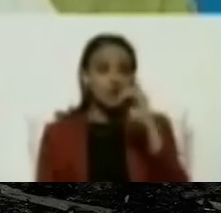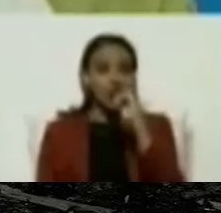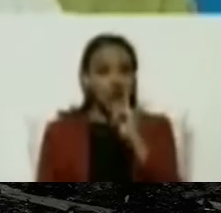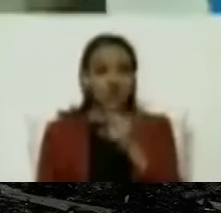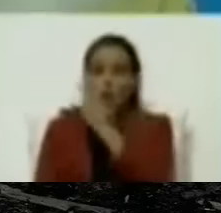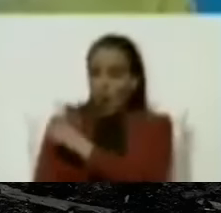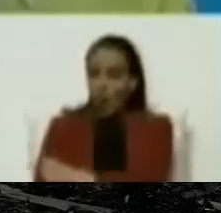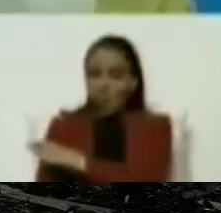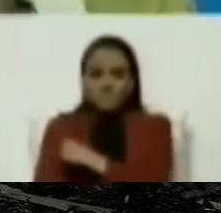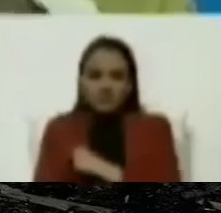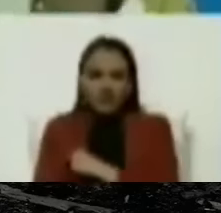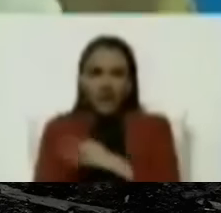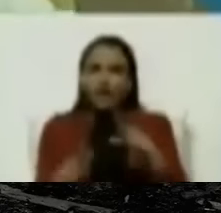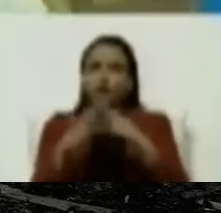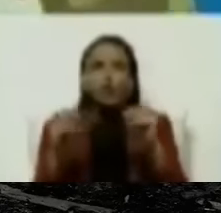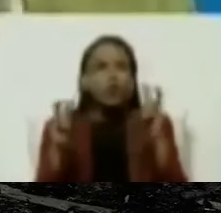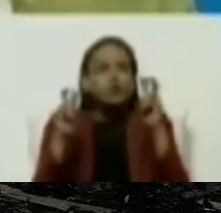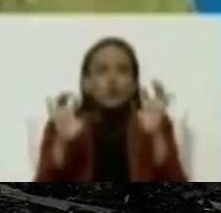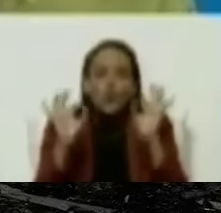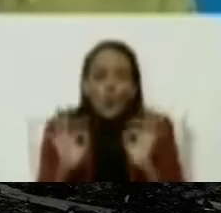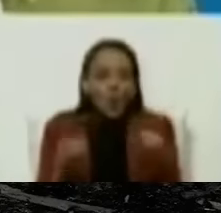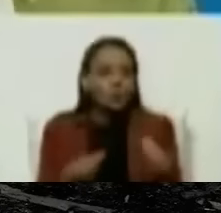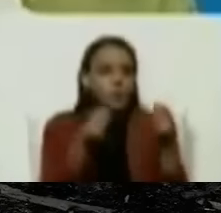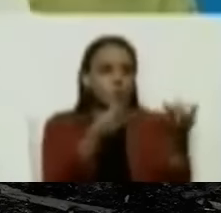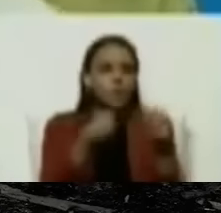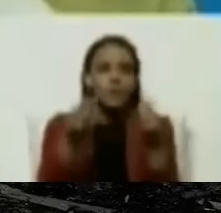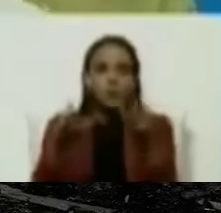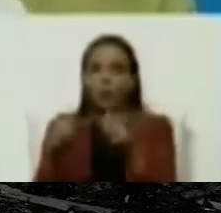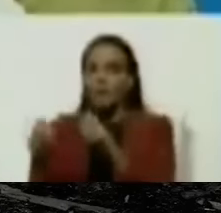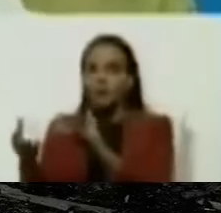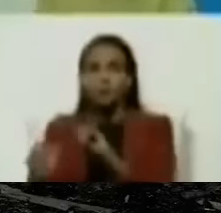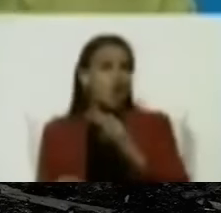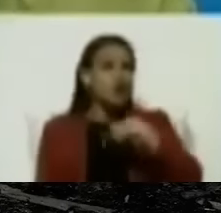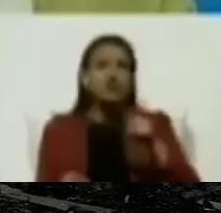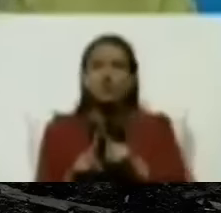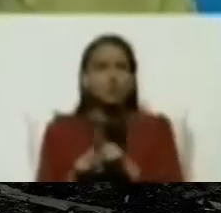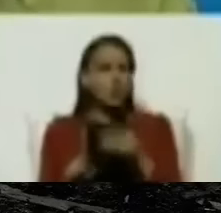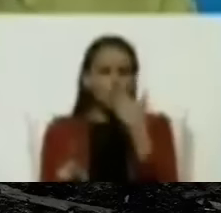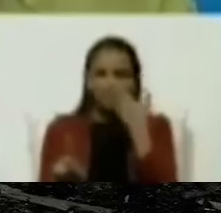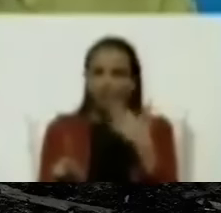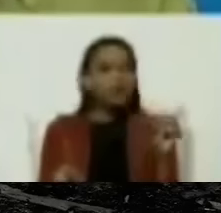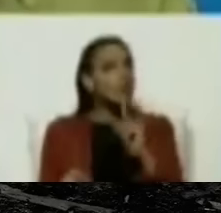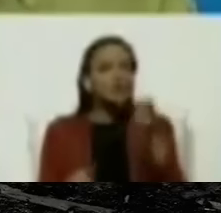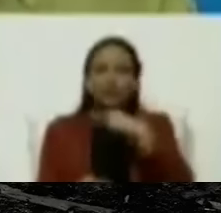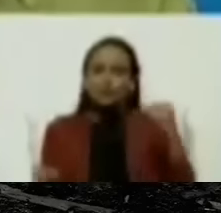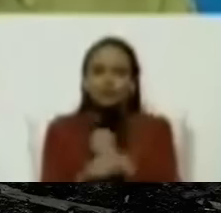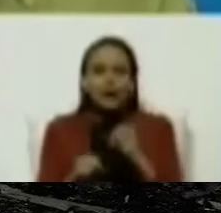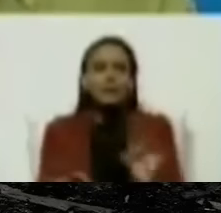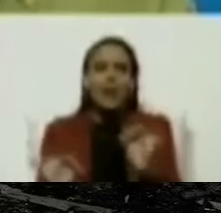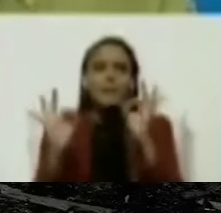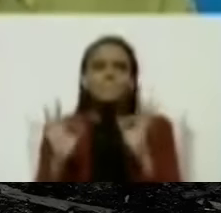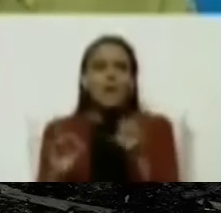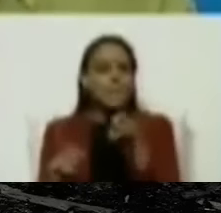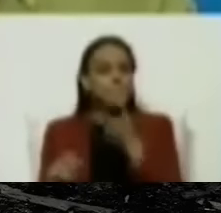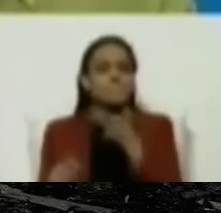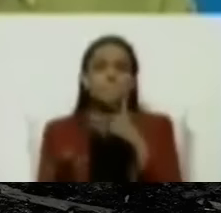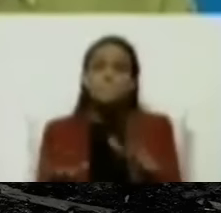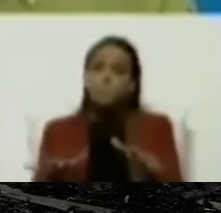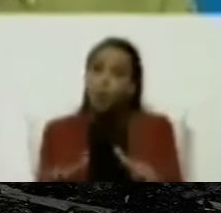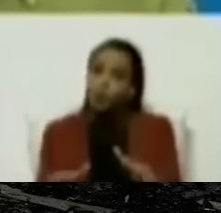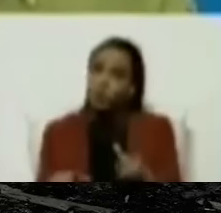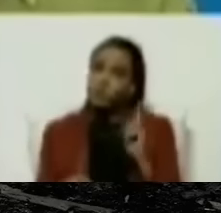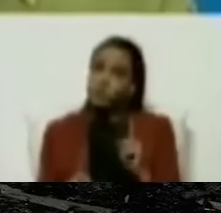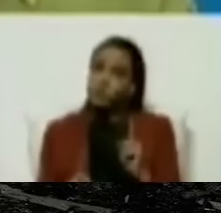hospitales, de paquete todo, porque aquí no es que nosotros vamos, no, no, todo se hace bien, bien bonito. ¿Gracias a qué? A